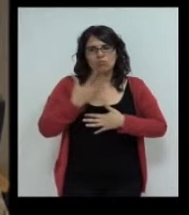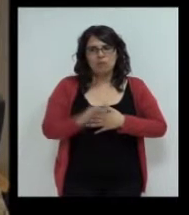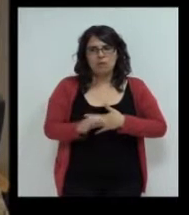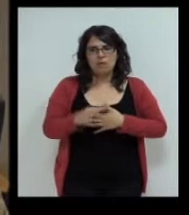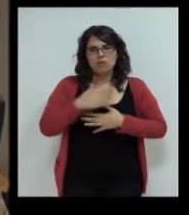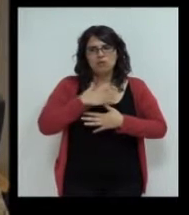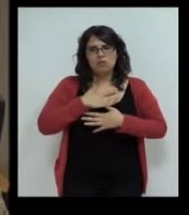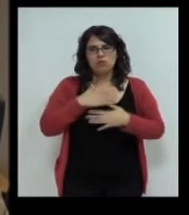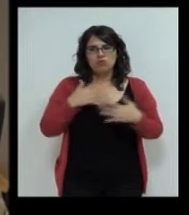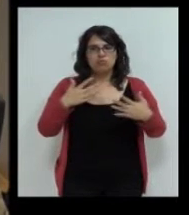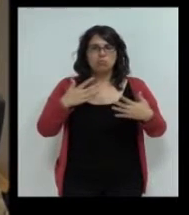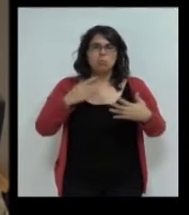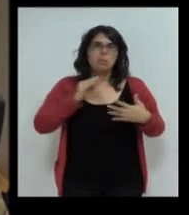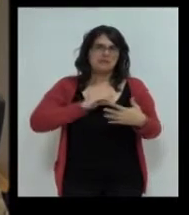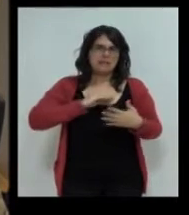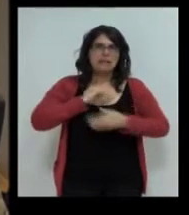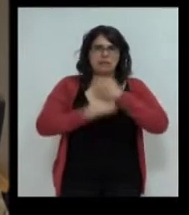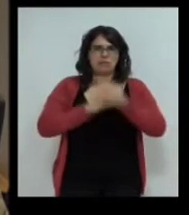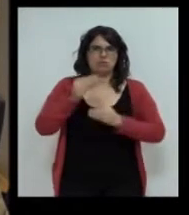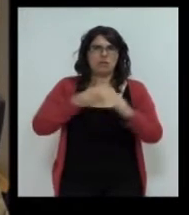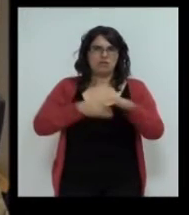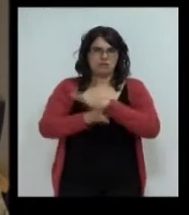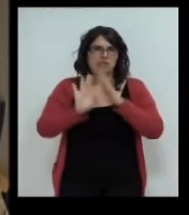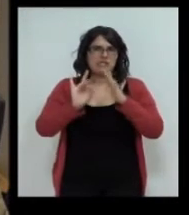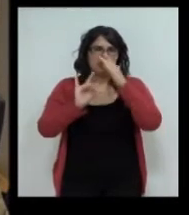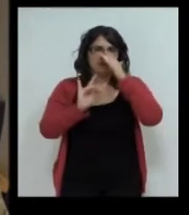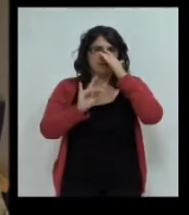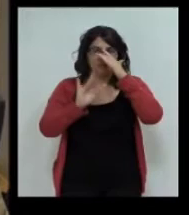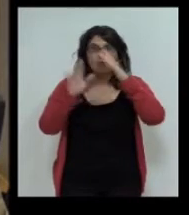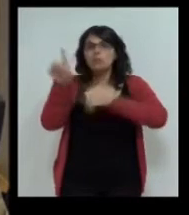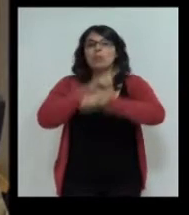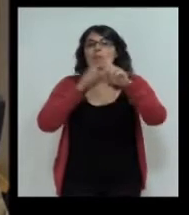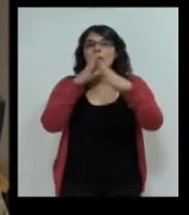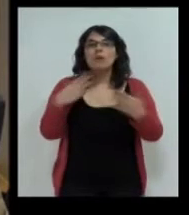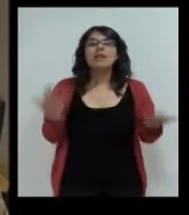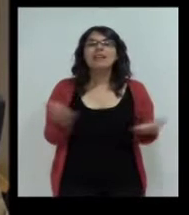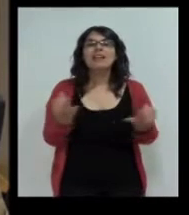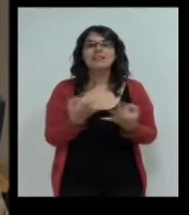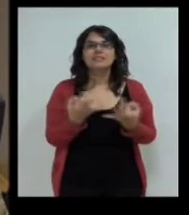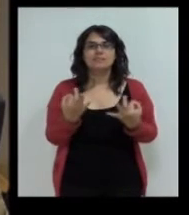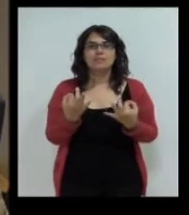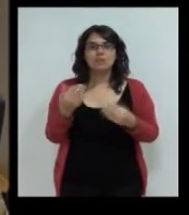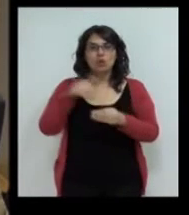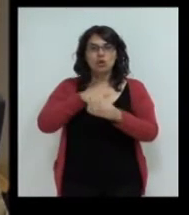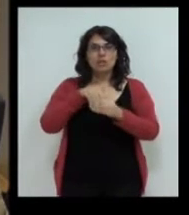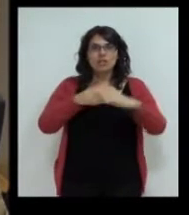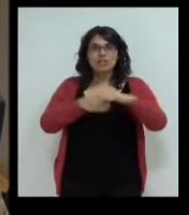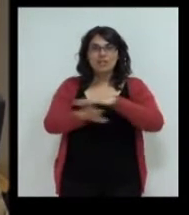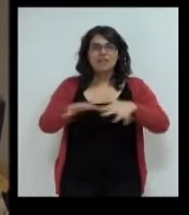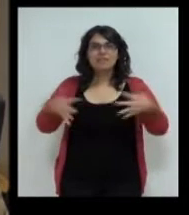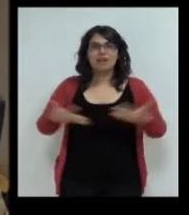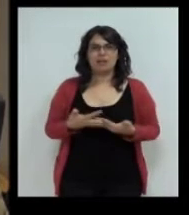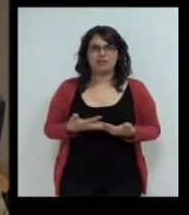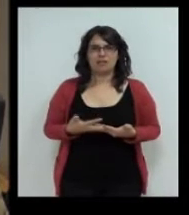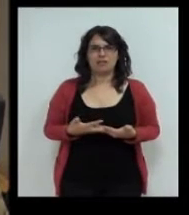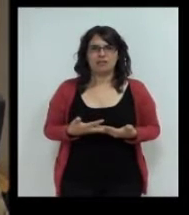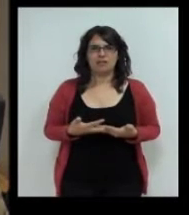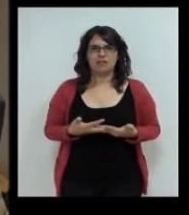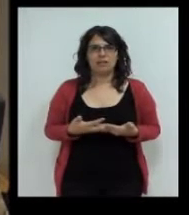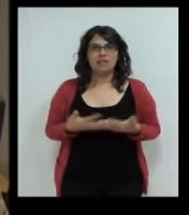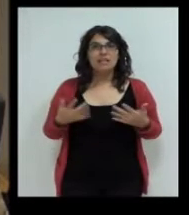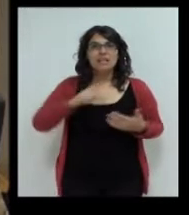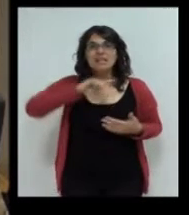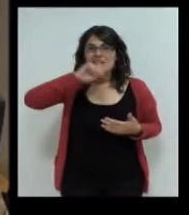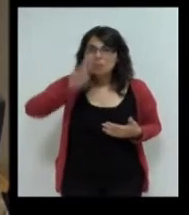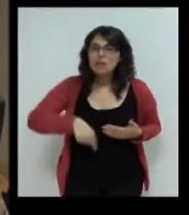aceptable. El problema es que nos encontramos hoy en los contenidos audiovisuales a los que accedemos a través de Internet, pero también